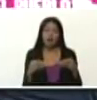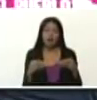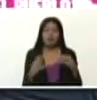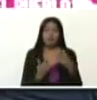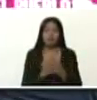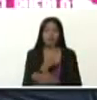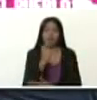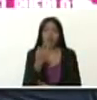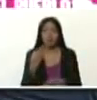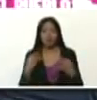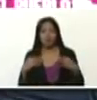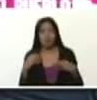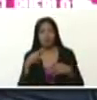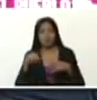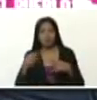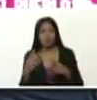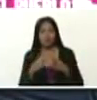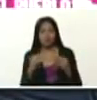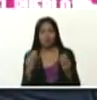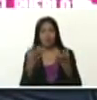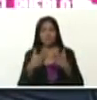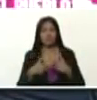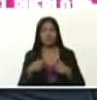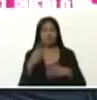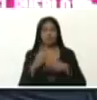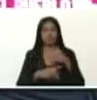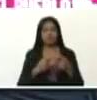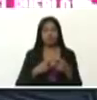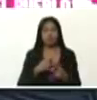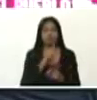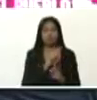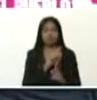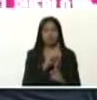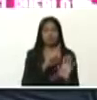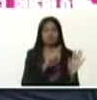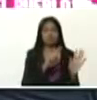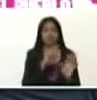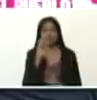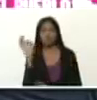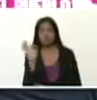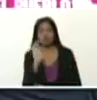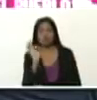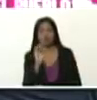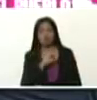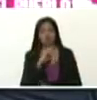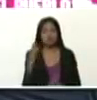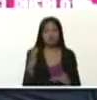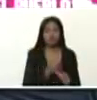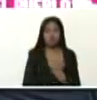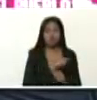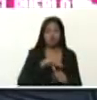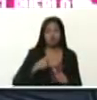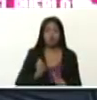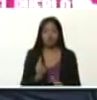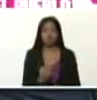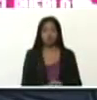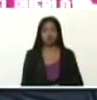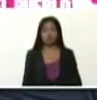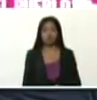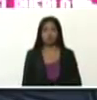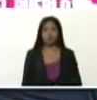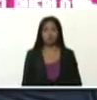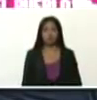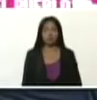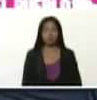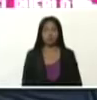árbol, y todo eso en una empresa que está produciendo 100% recuperada por nosotros, por